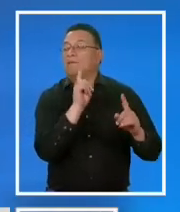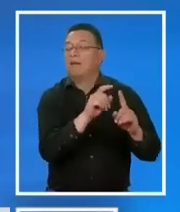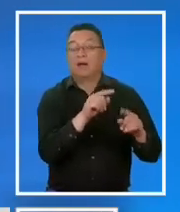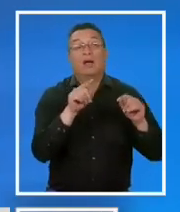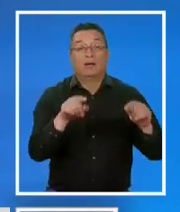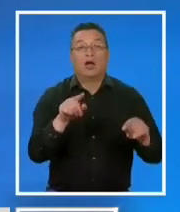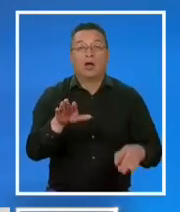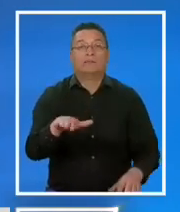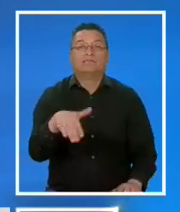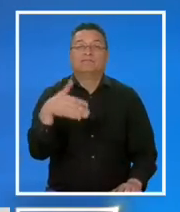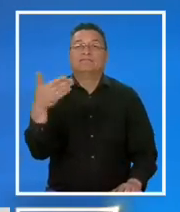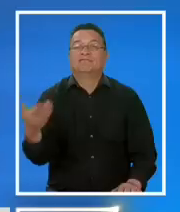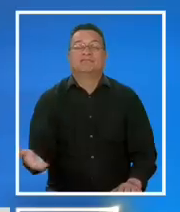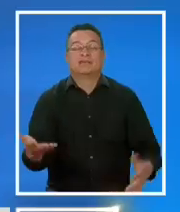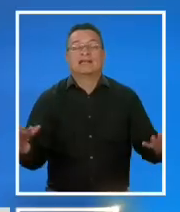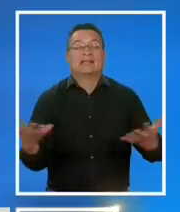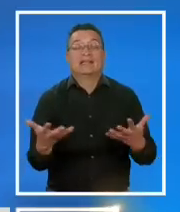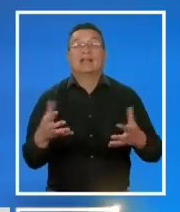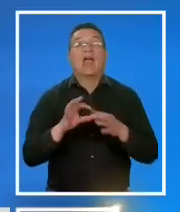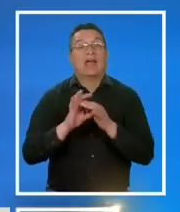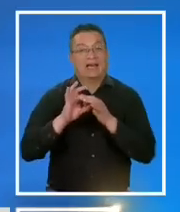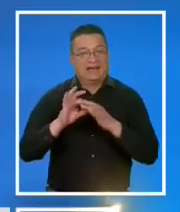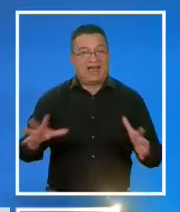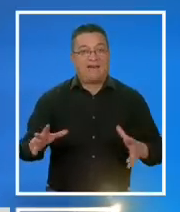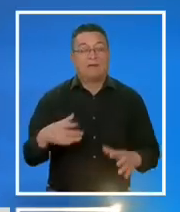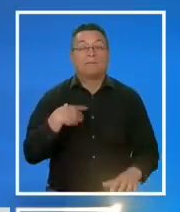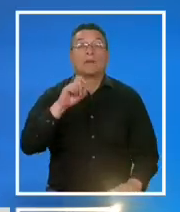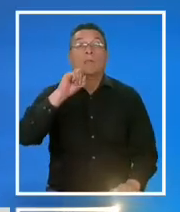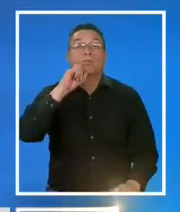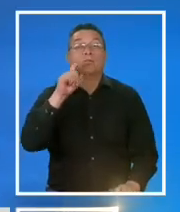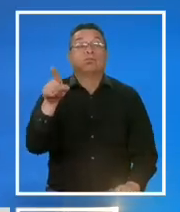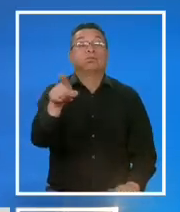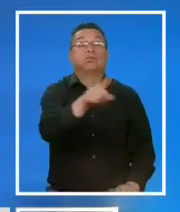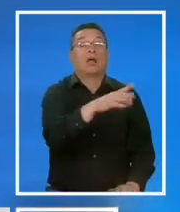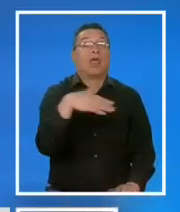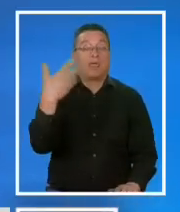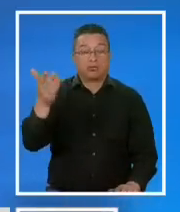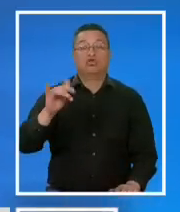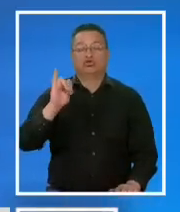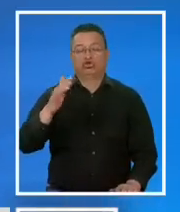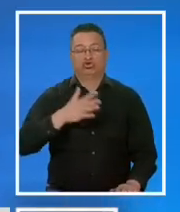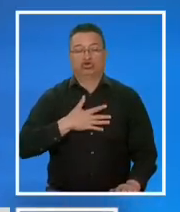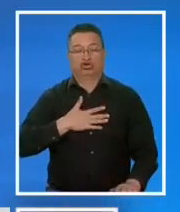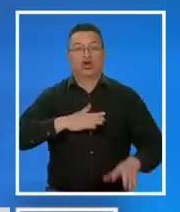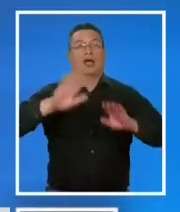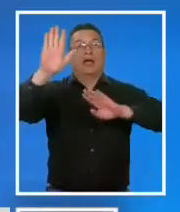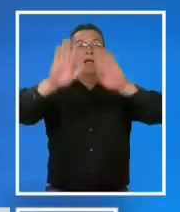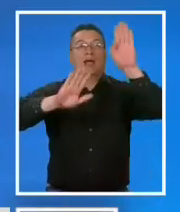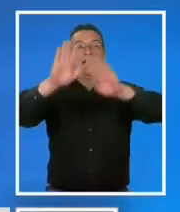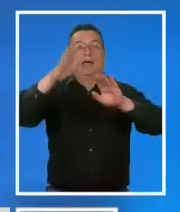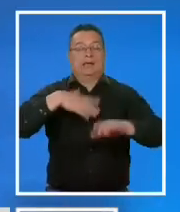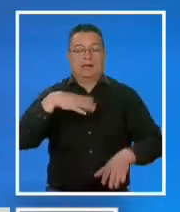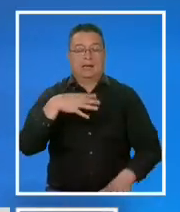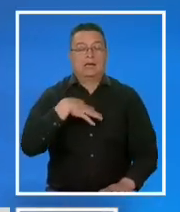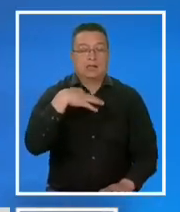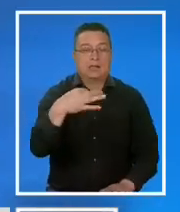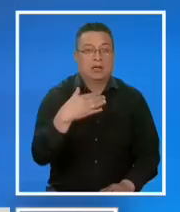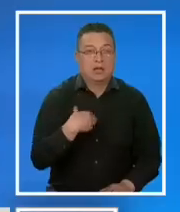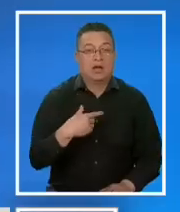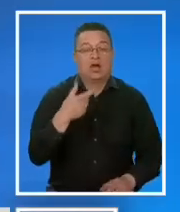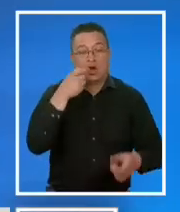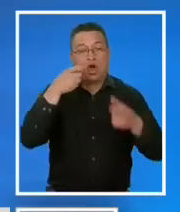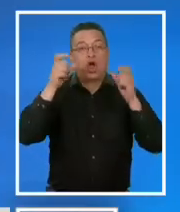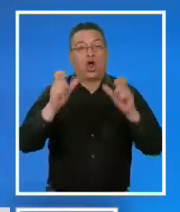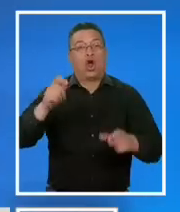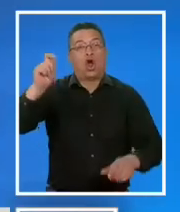estamos cayendo en algo muy grave finalmente quiénes van a querer postular el día de mañana a cargo es tan importante como este como el de